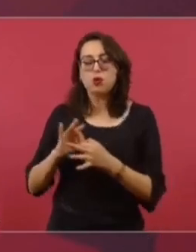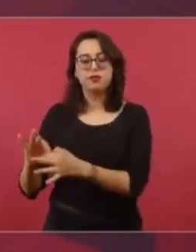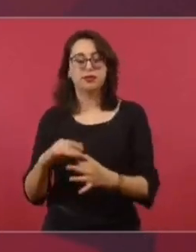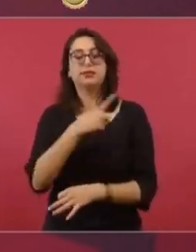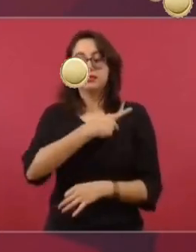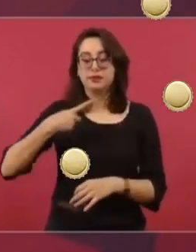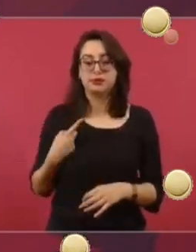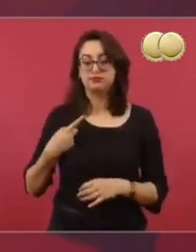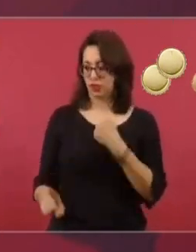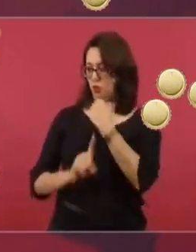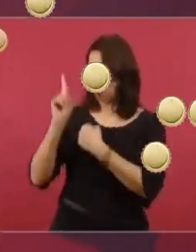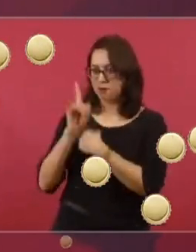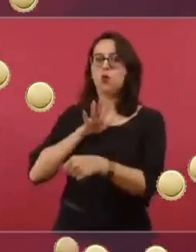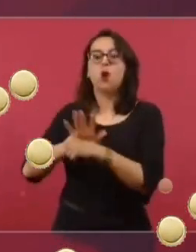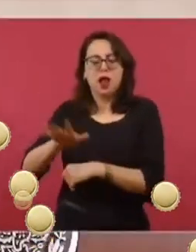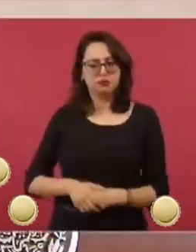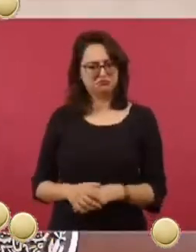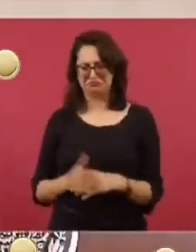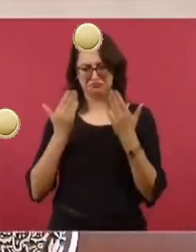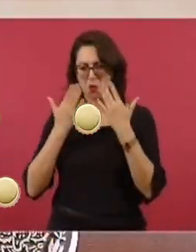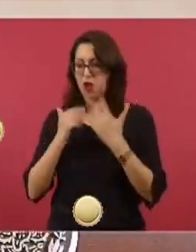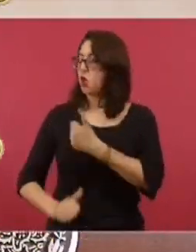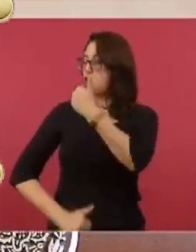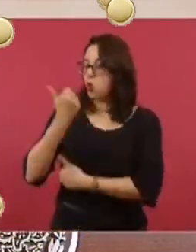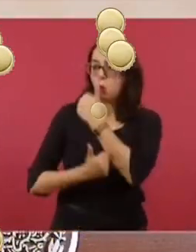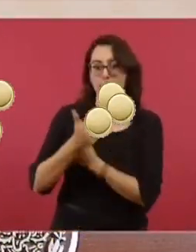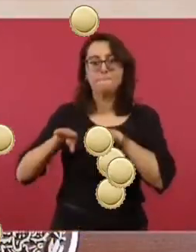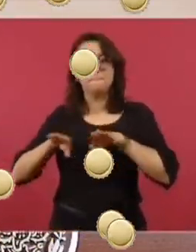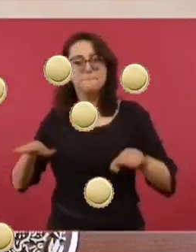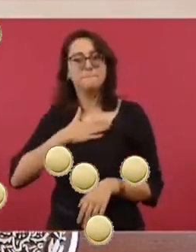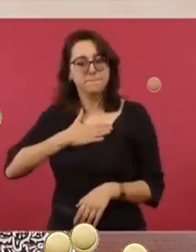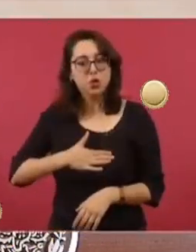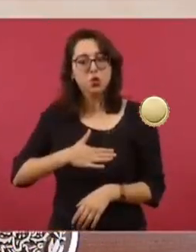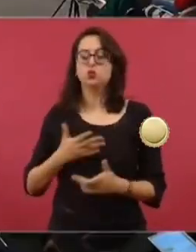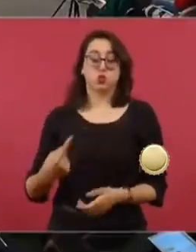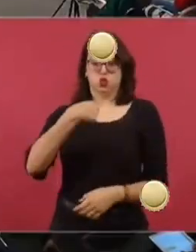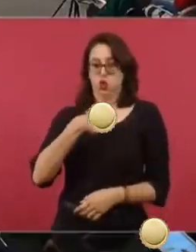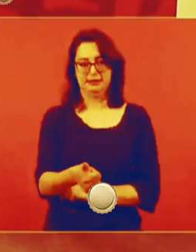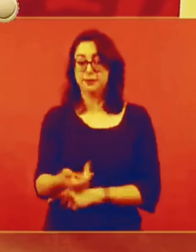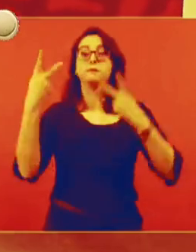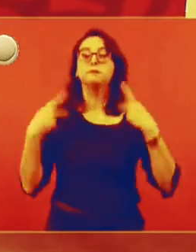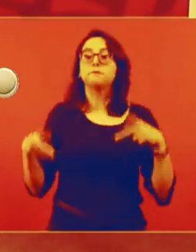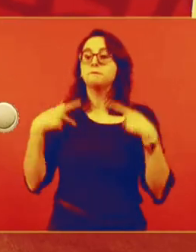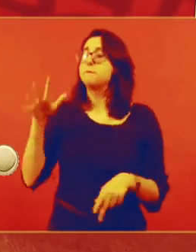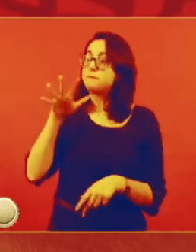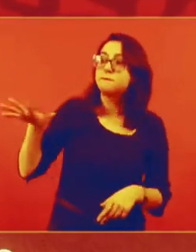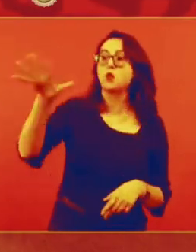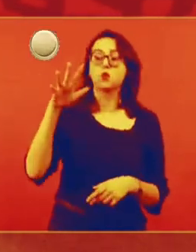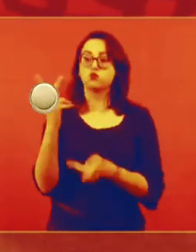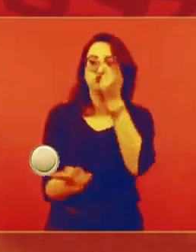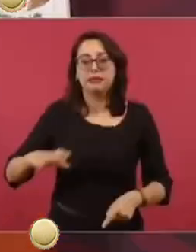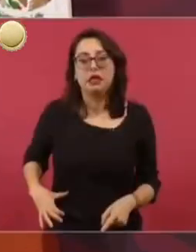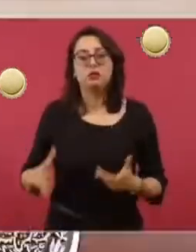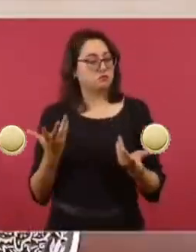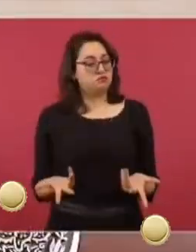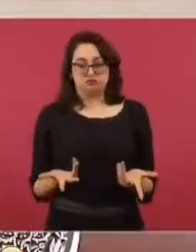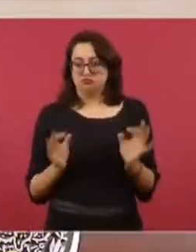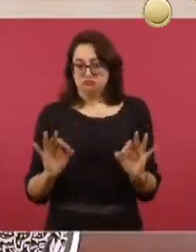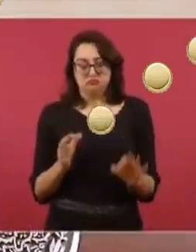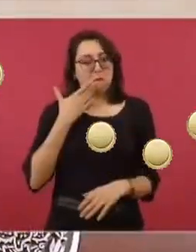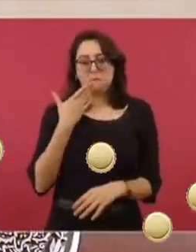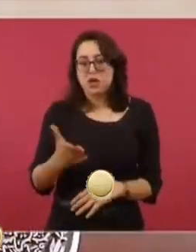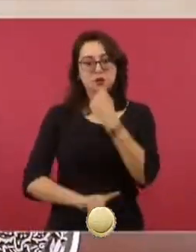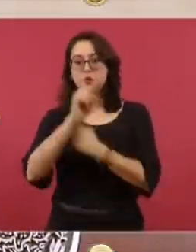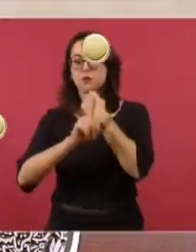si es piso parejo, si no hay dedazo, en el caso de Morena, con una encuesta, y bueno, ahí están los